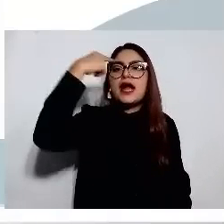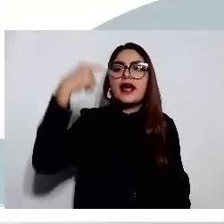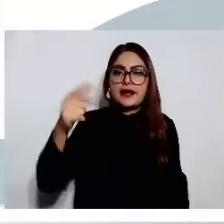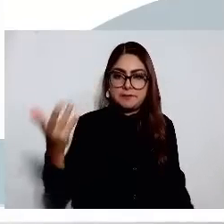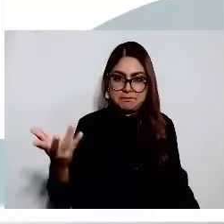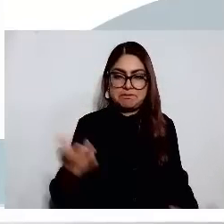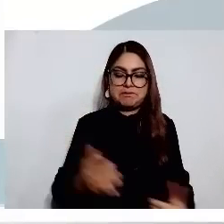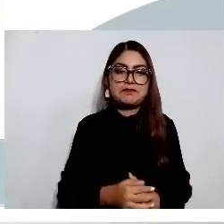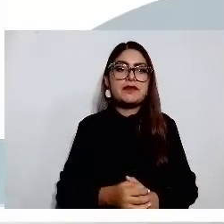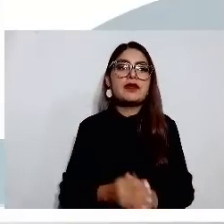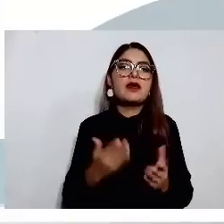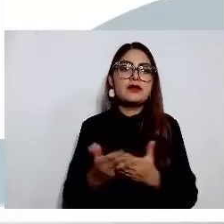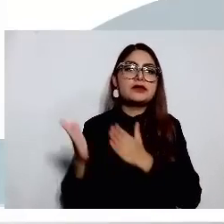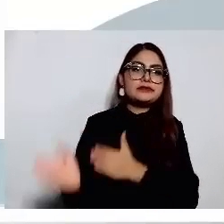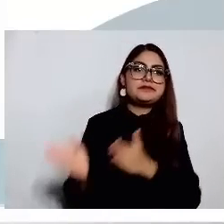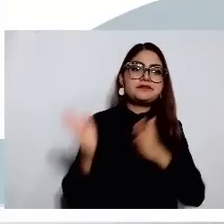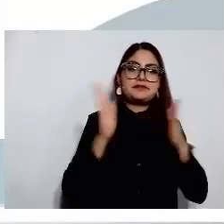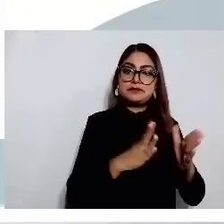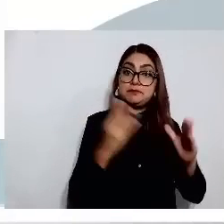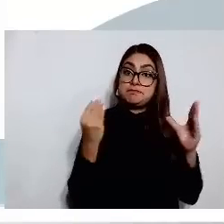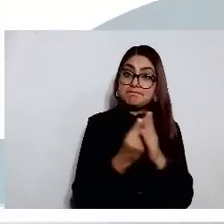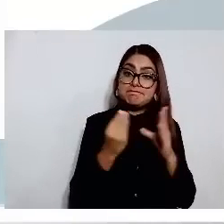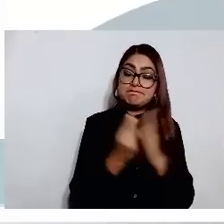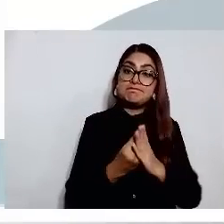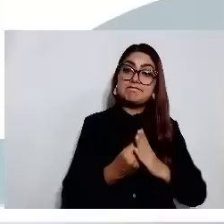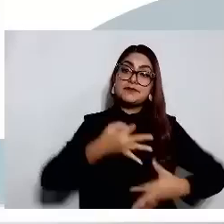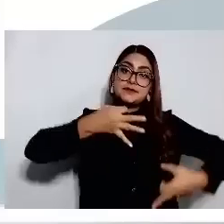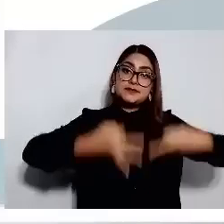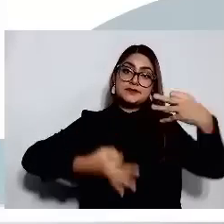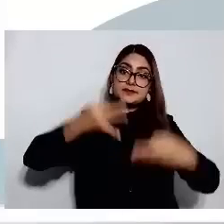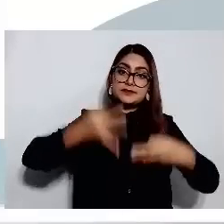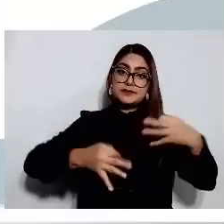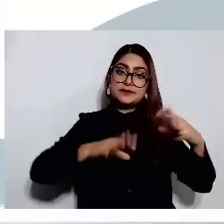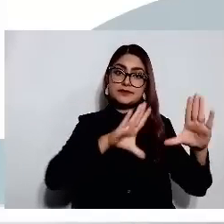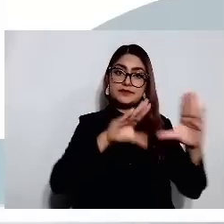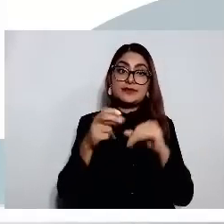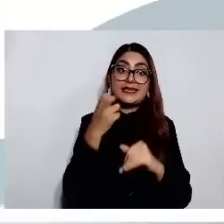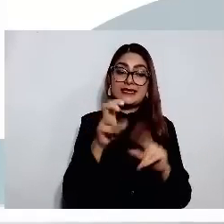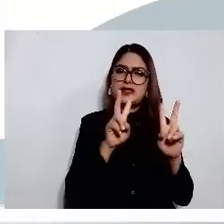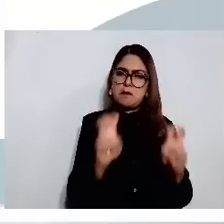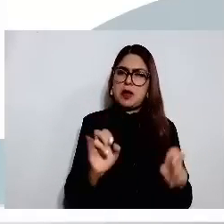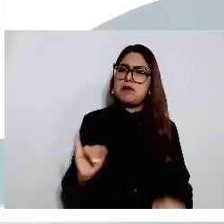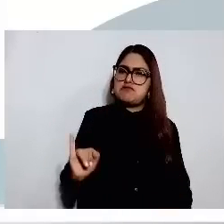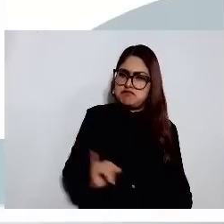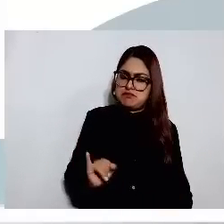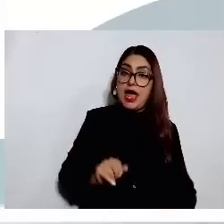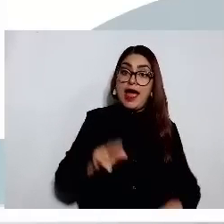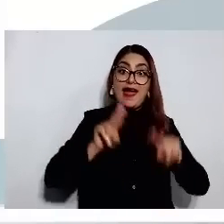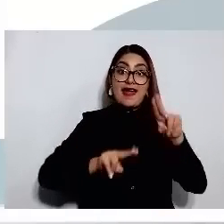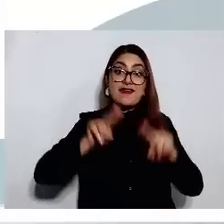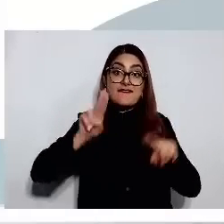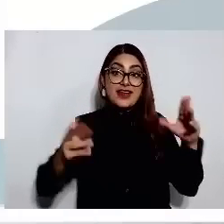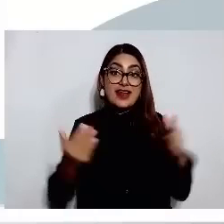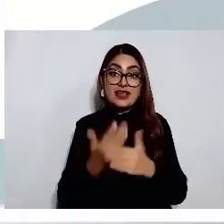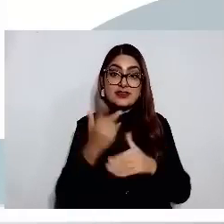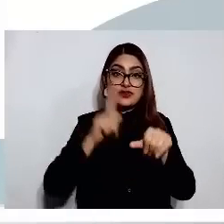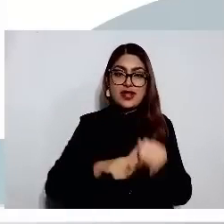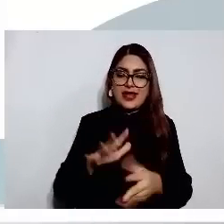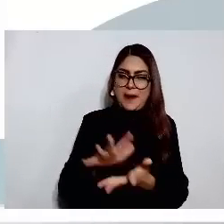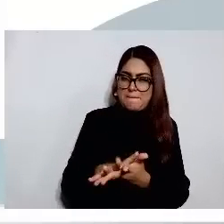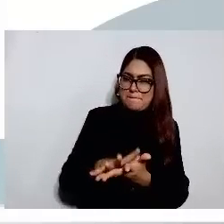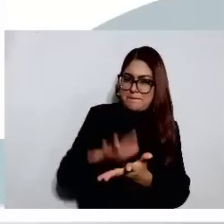Capacitación judicial, también interesante. Los temas a nivel nacional en los que más se capacita son